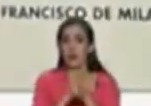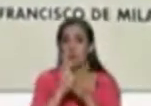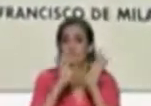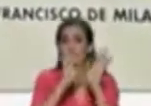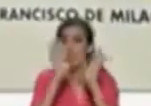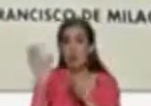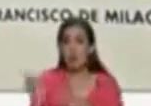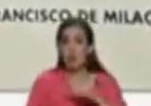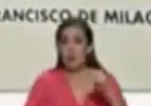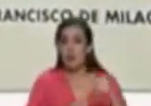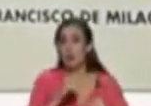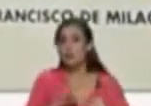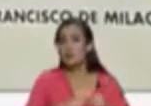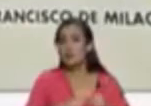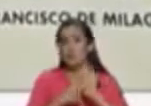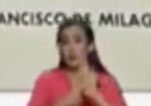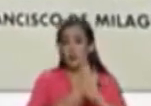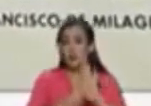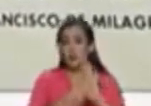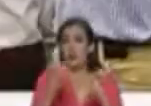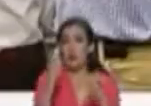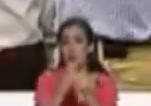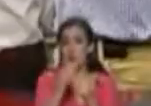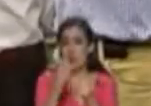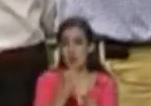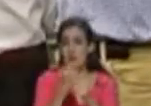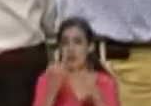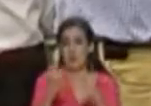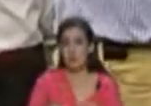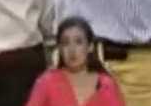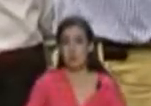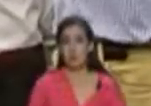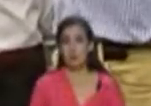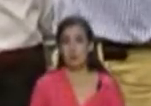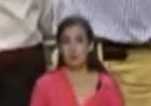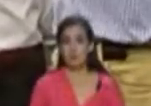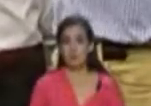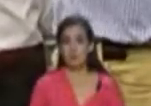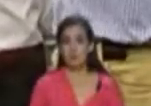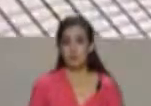económicamente y va a crear también fuentes de empleo. Mariuxi Buenaño, Telediario.